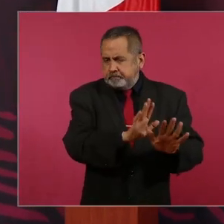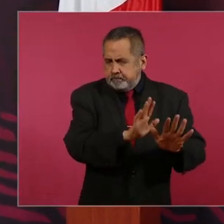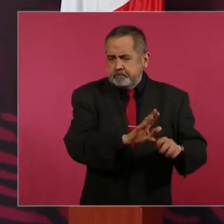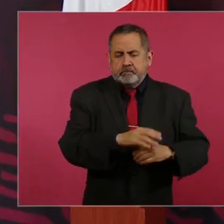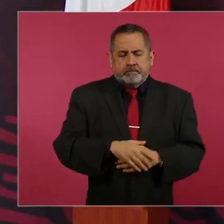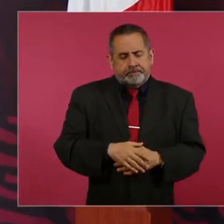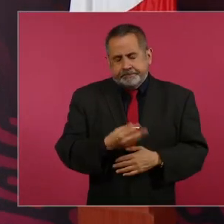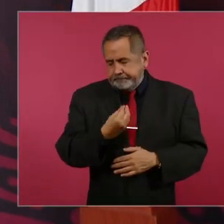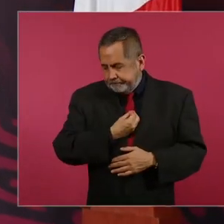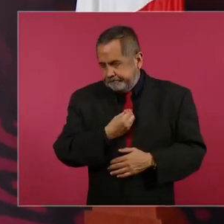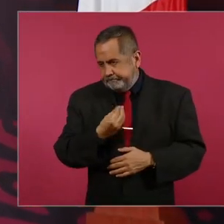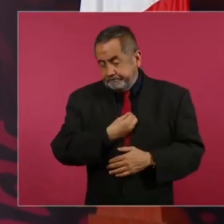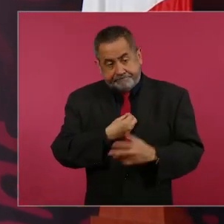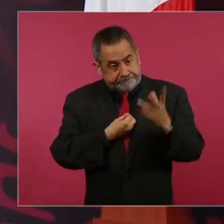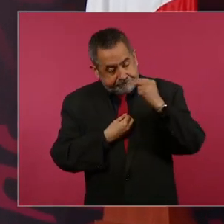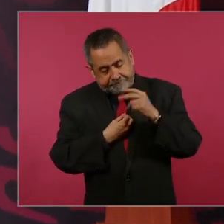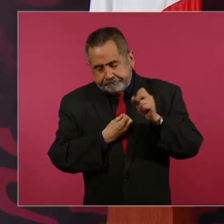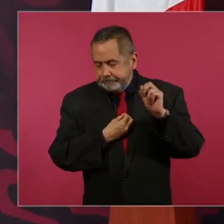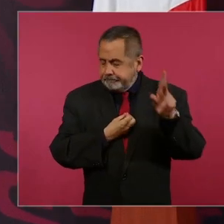aguantando